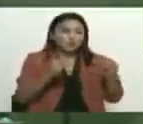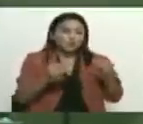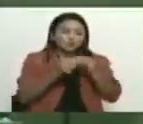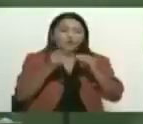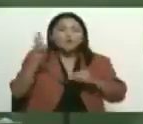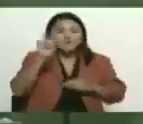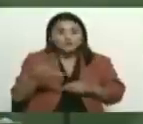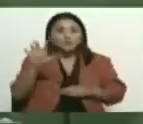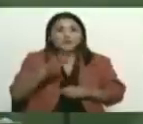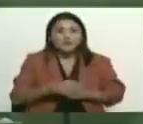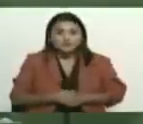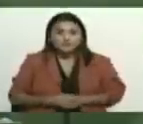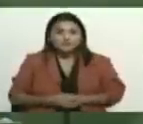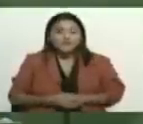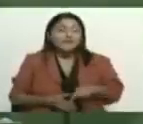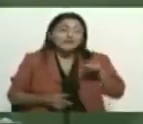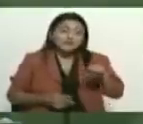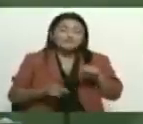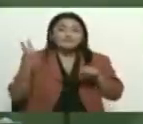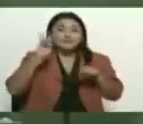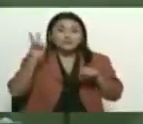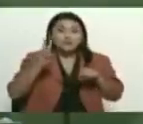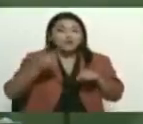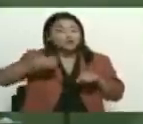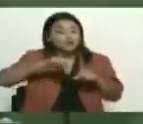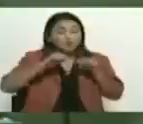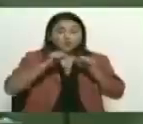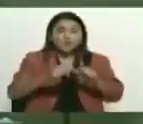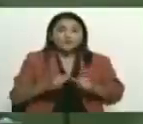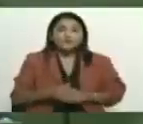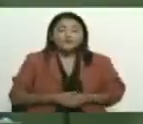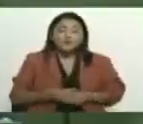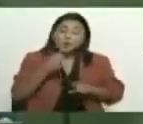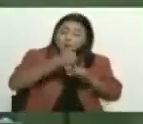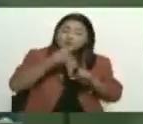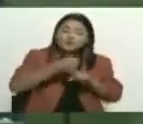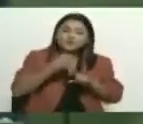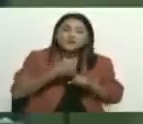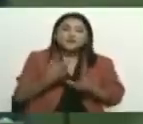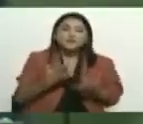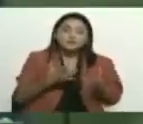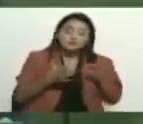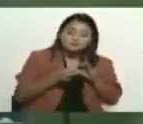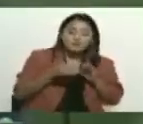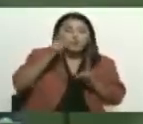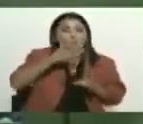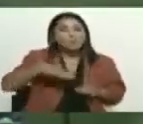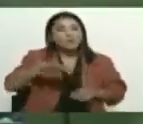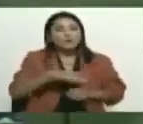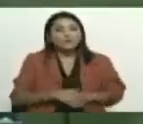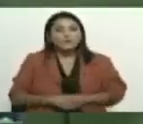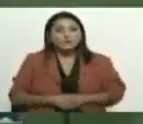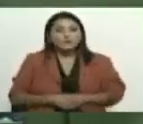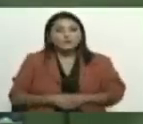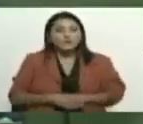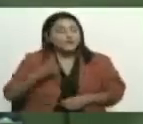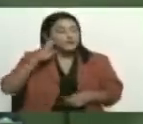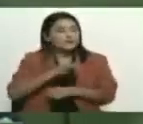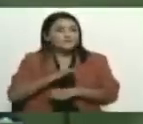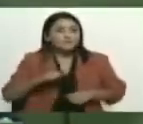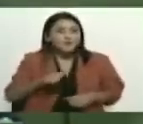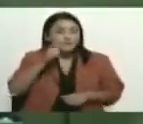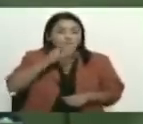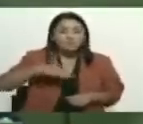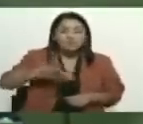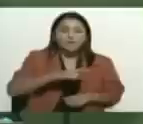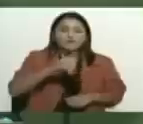iguales. En Venezuela, seguimos de pie, dando la batalla de la mano de nuestro pueblo, en perfecta unión de todos los